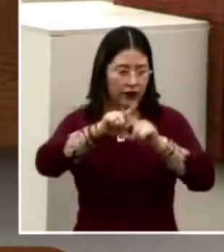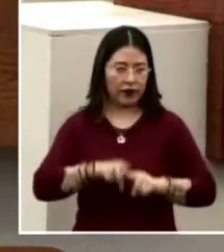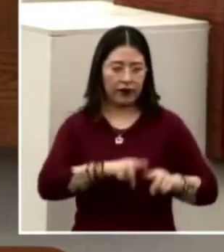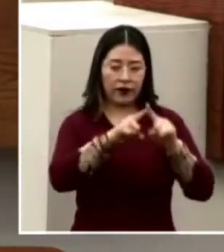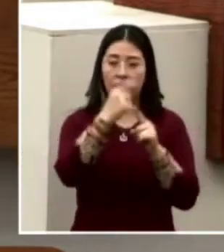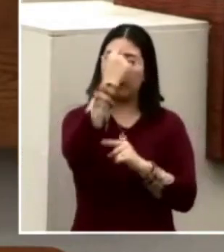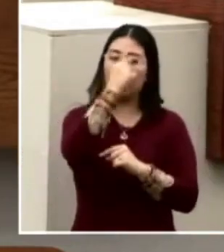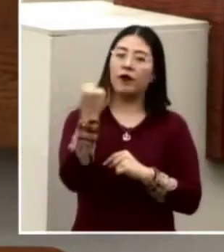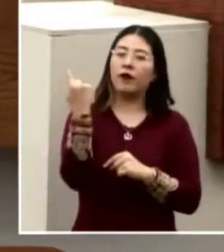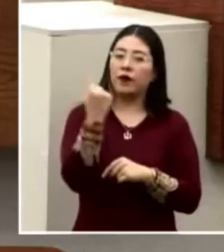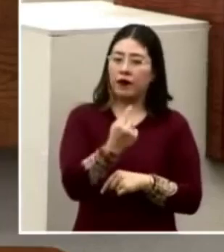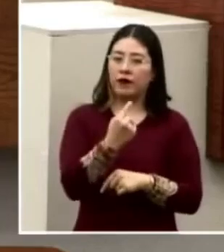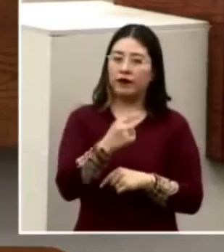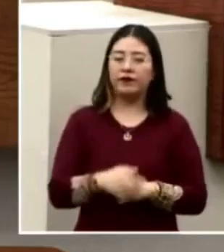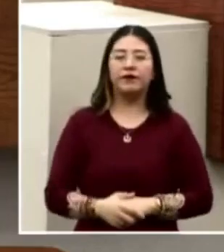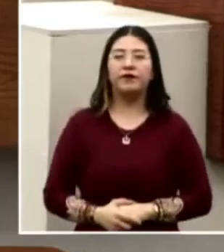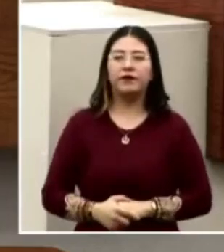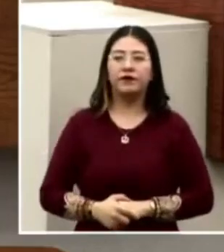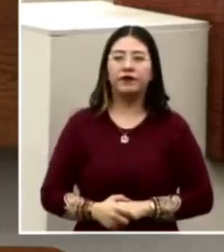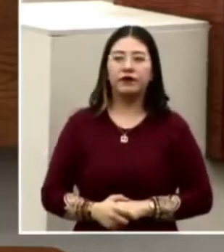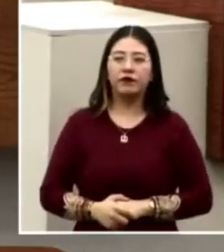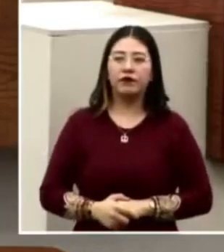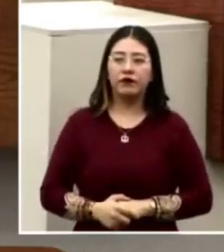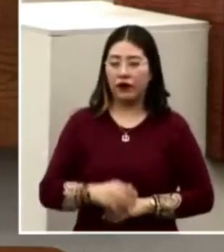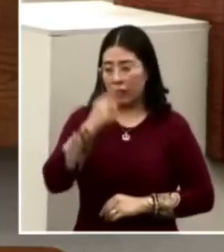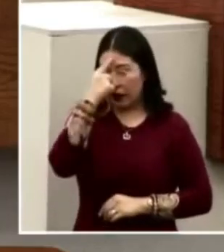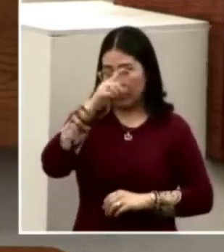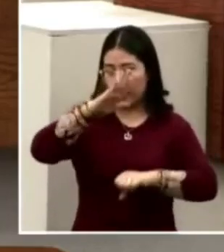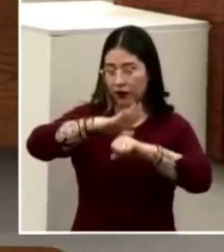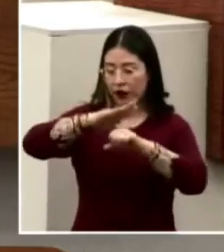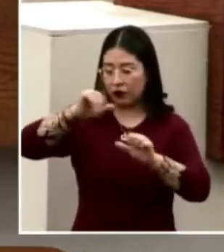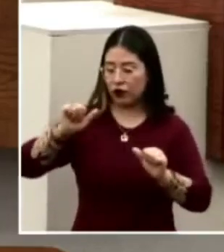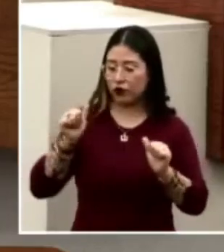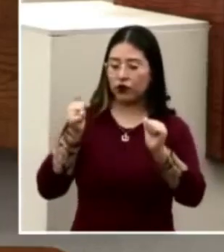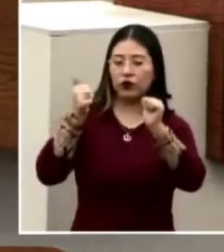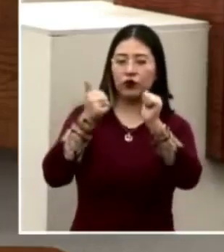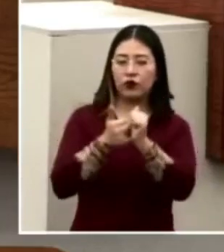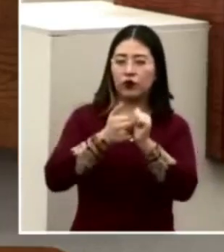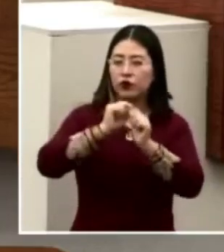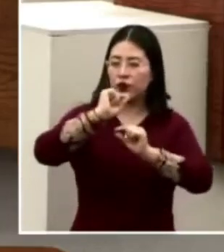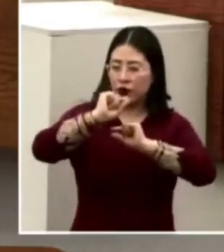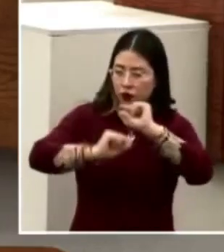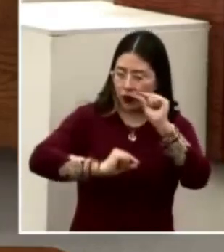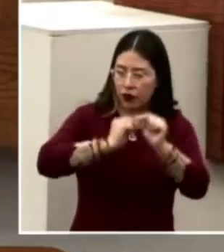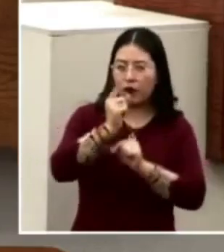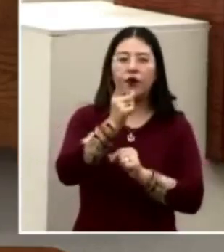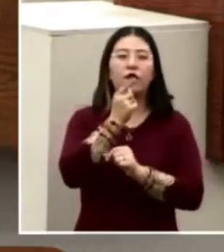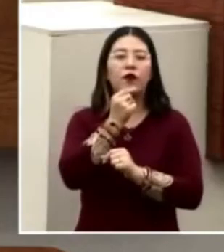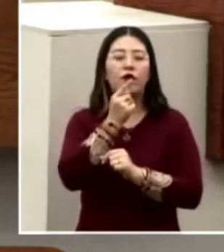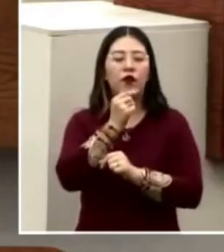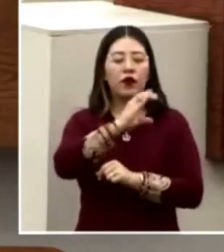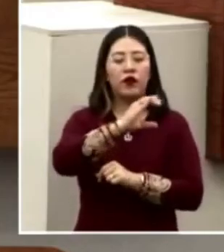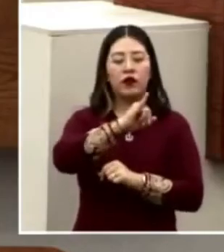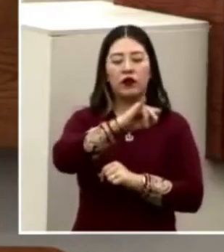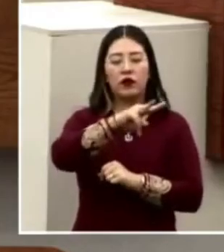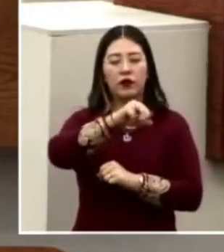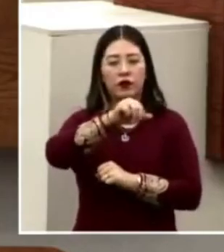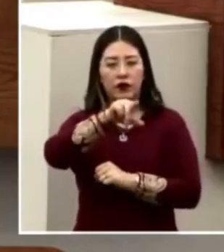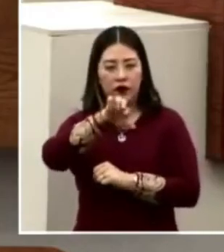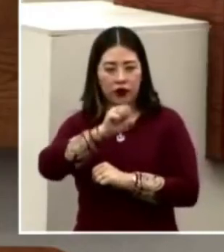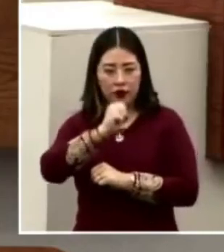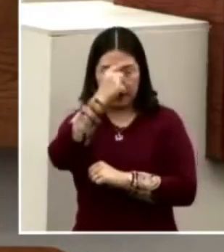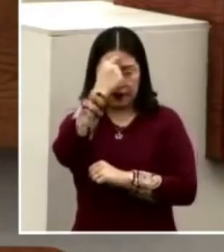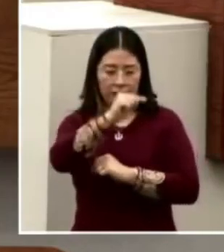qué? Pues para que se vayan fortaleciendo o construyendo policías civiles que paulatinamente